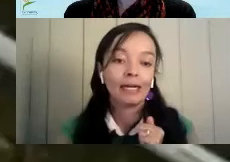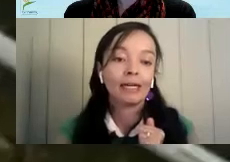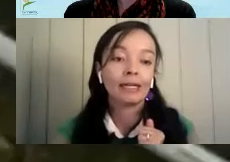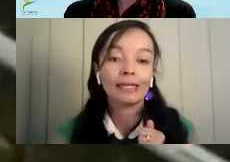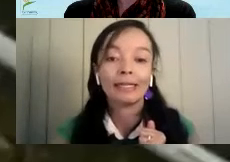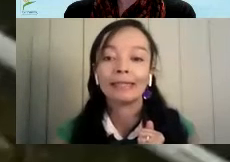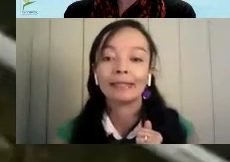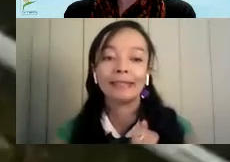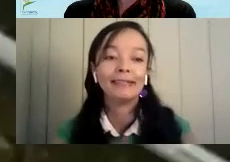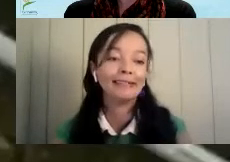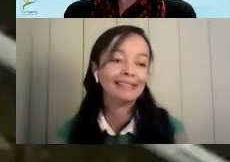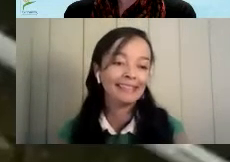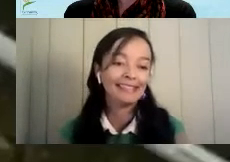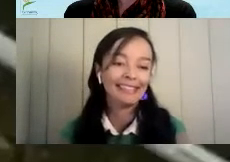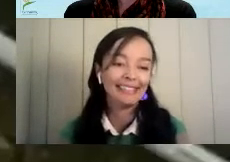Ay, ay.